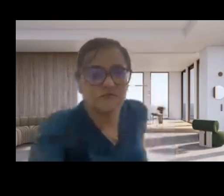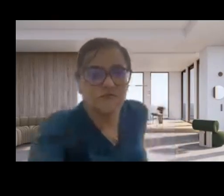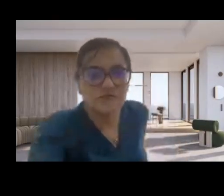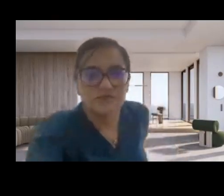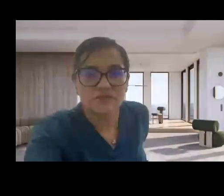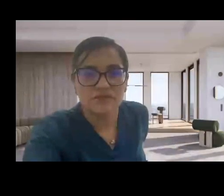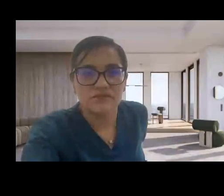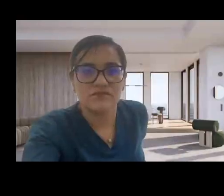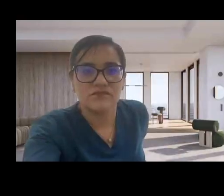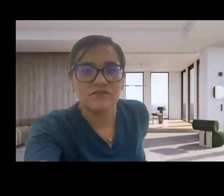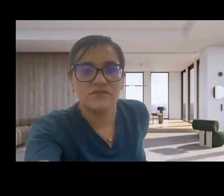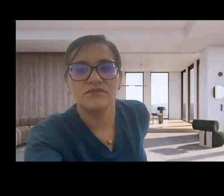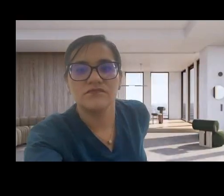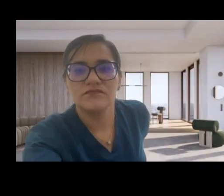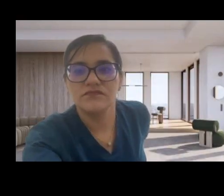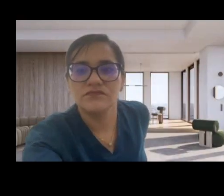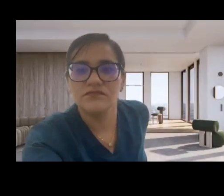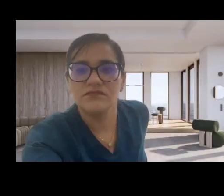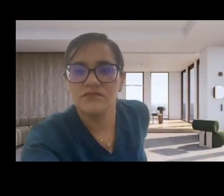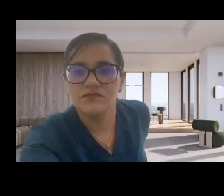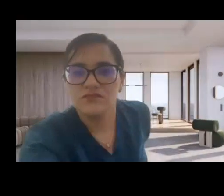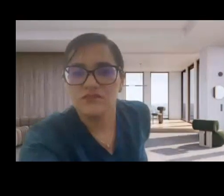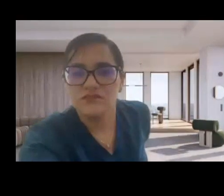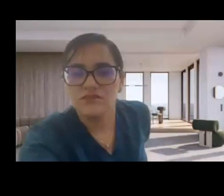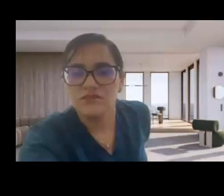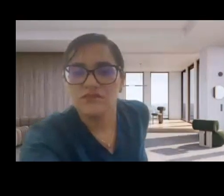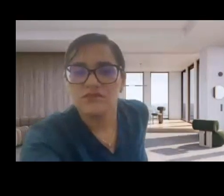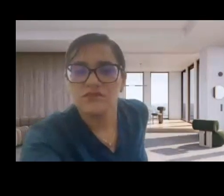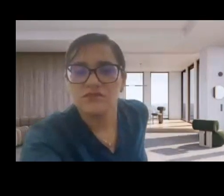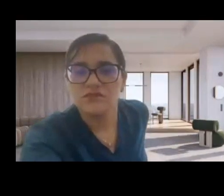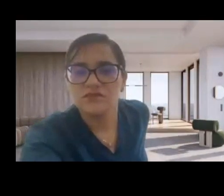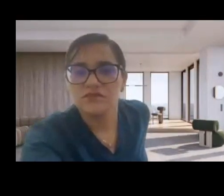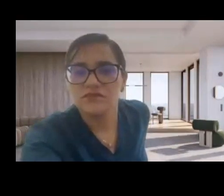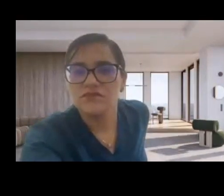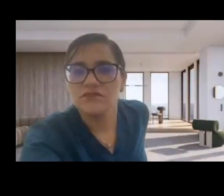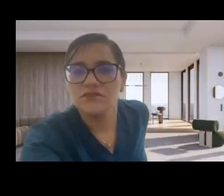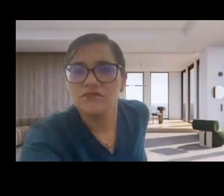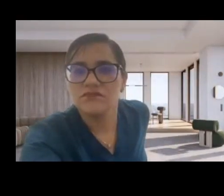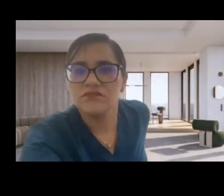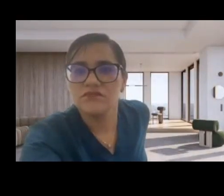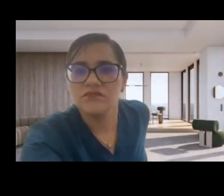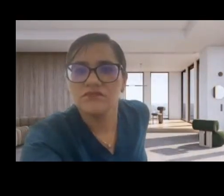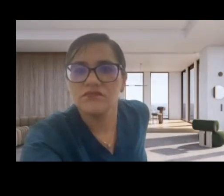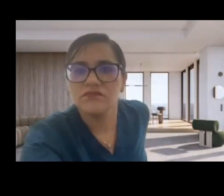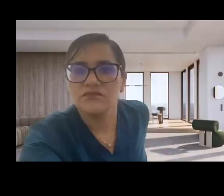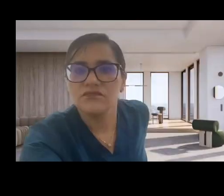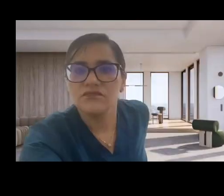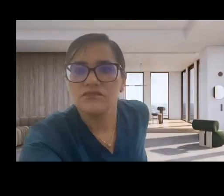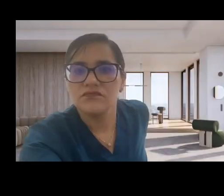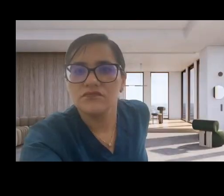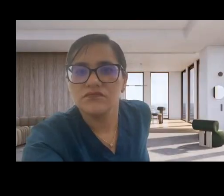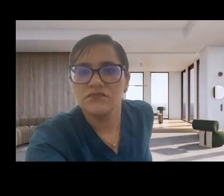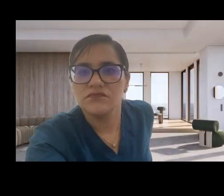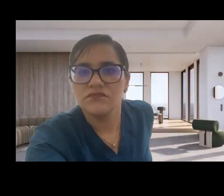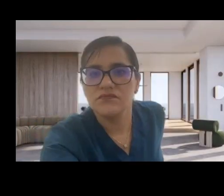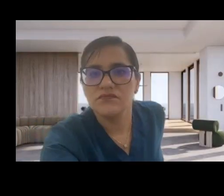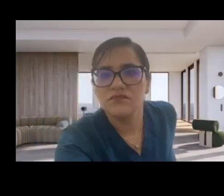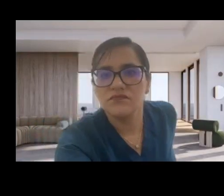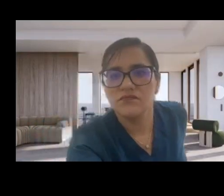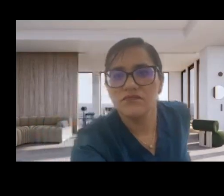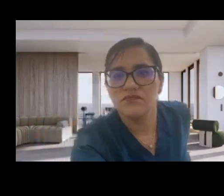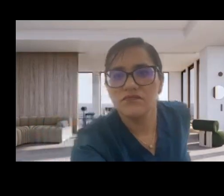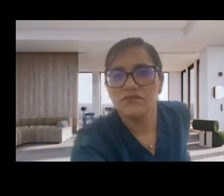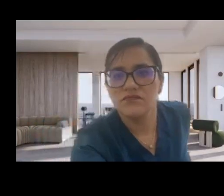grande, gracias. Aquí nos puso gracias. Discúlpenme, no había visto que había un chat. No. El cerebro en duelo, exacto,